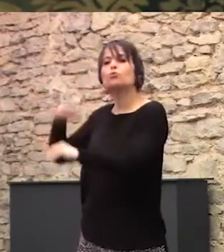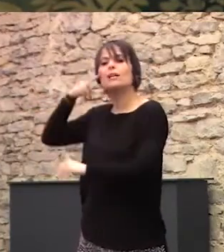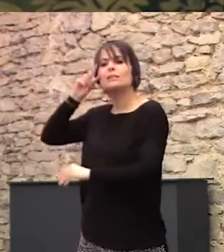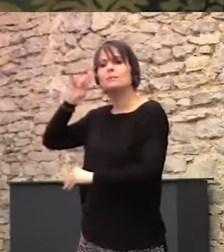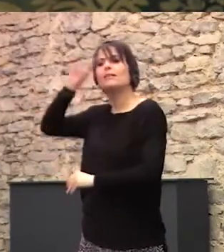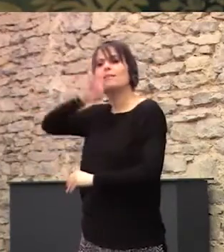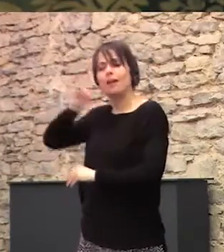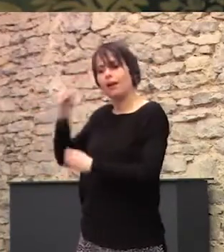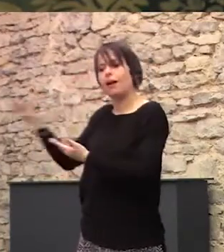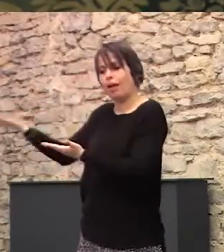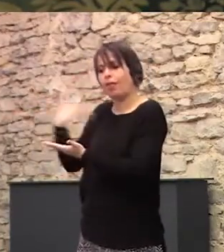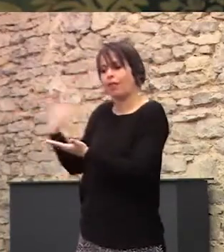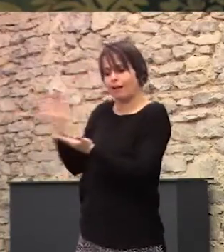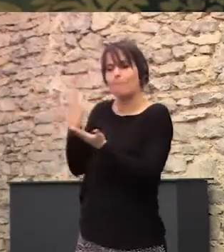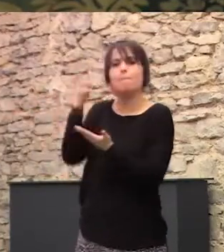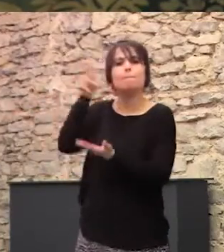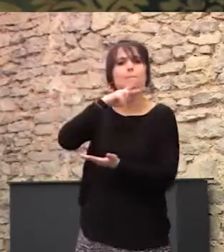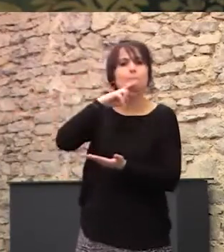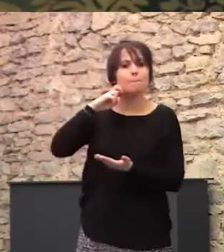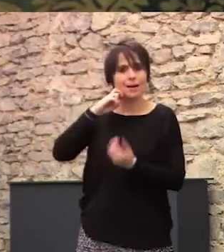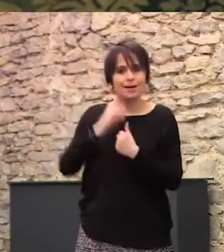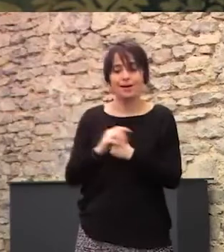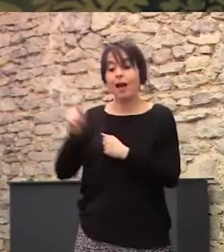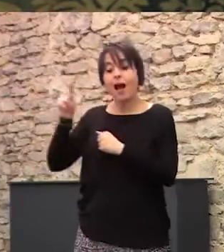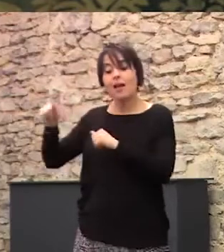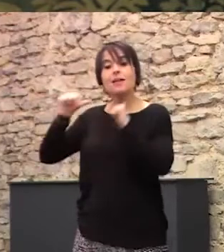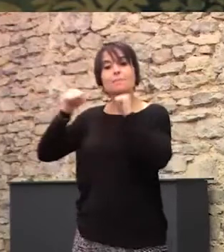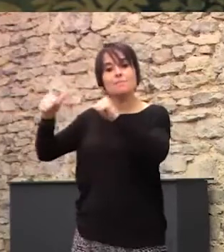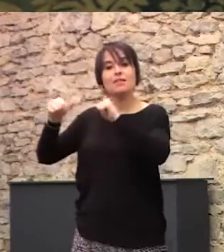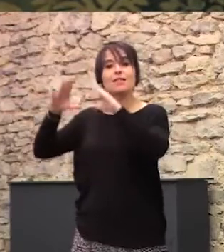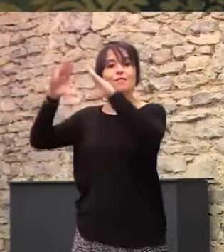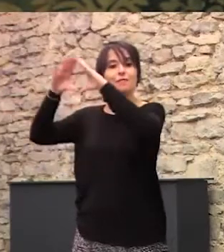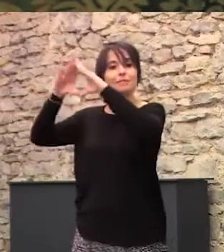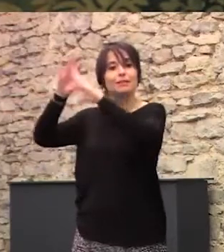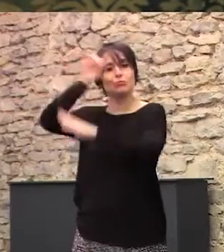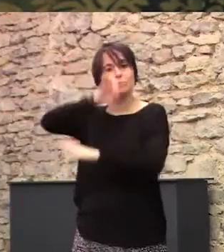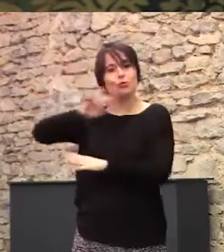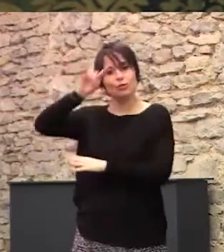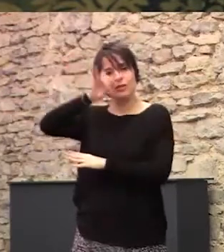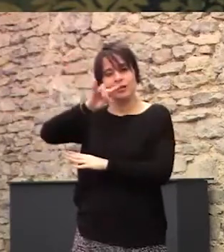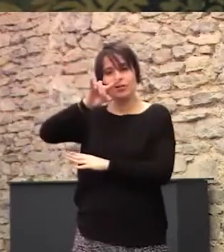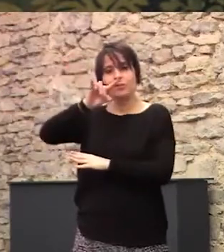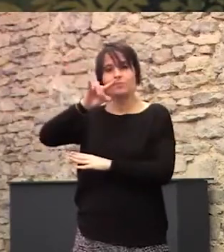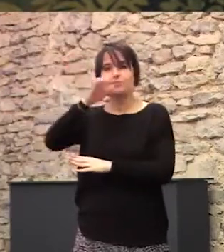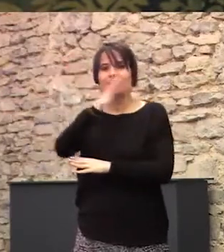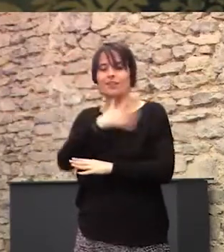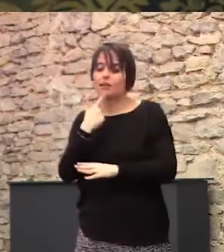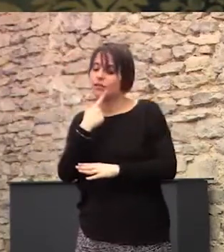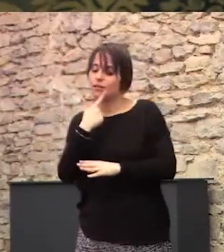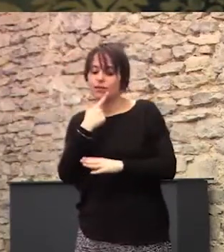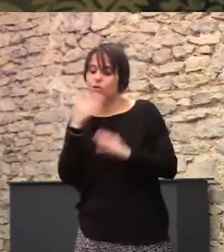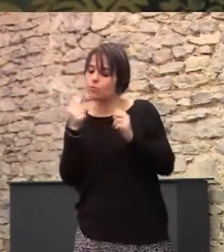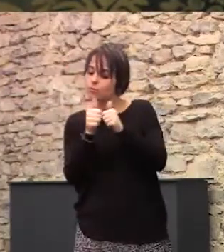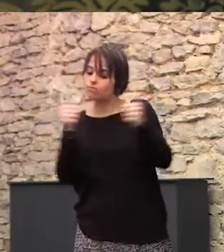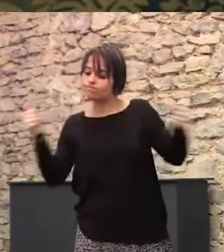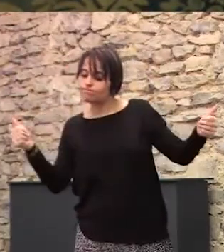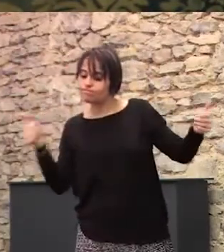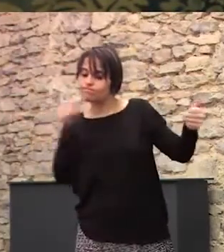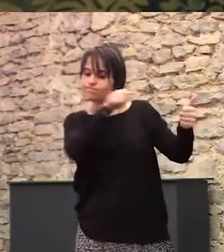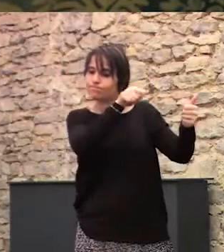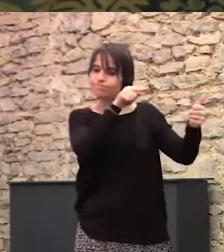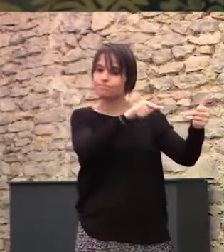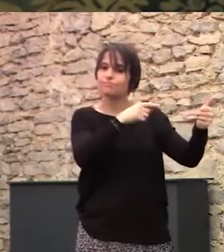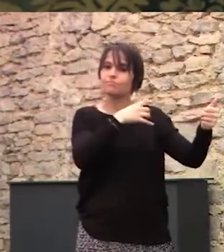negras. De ahí es un poco cómo nace el feminismo negro, apartándose, digamos, tanto del feminismo hegemónico en ese